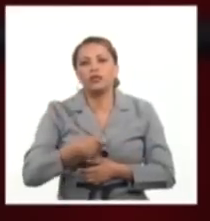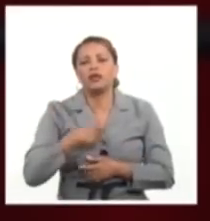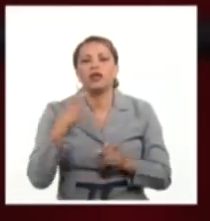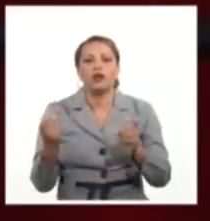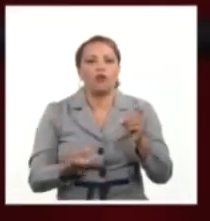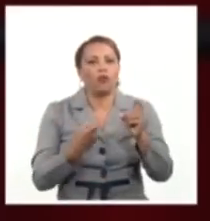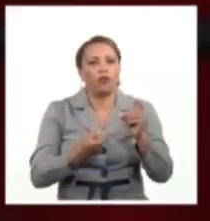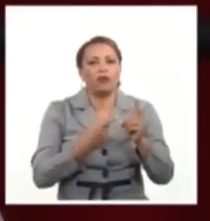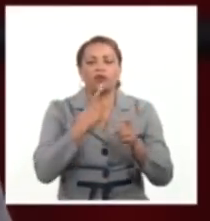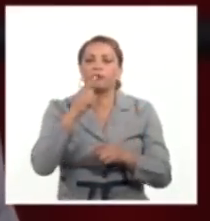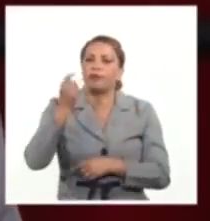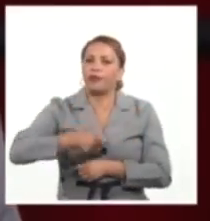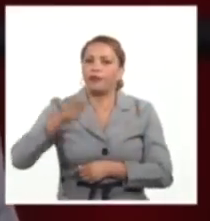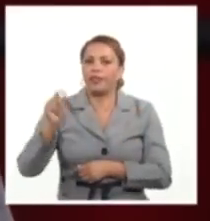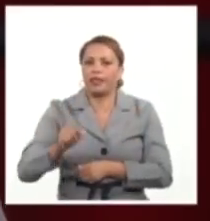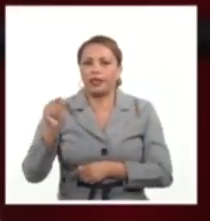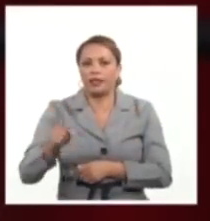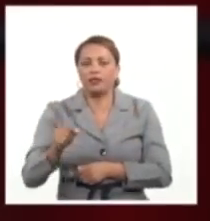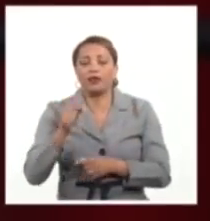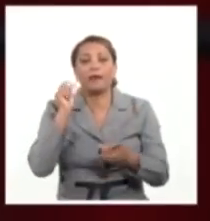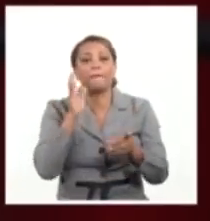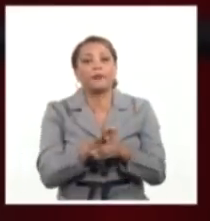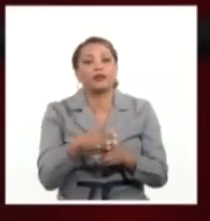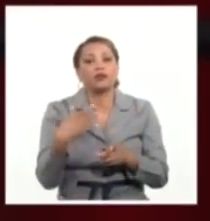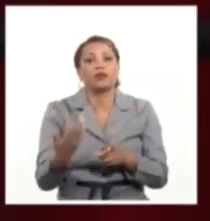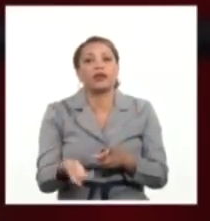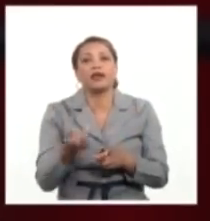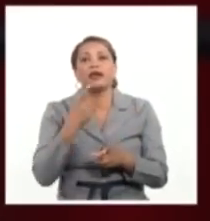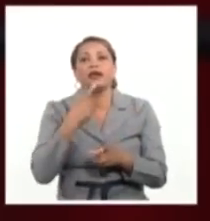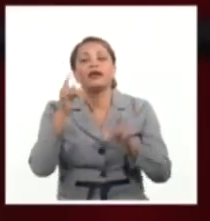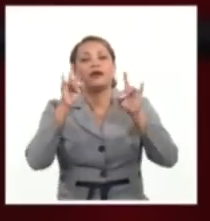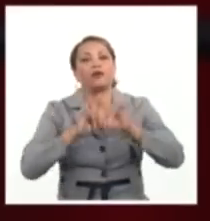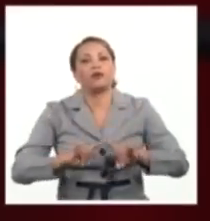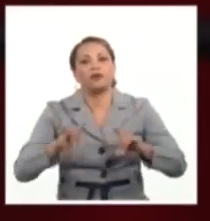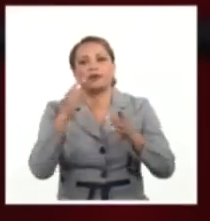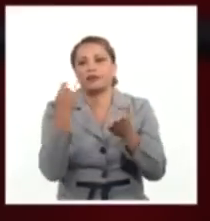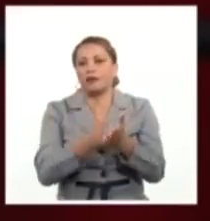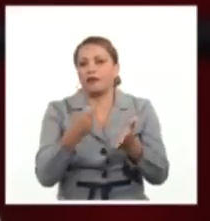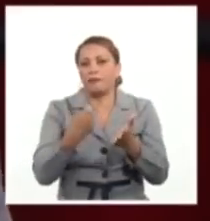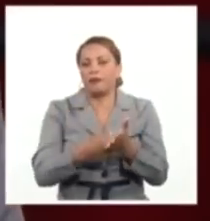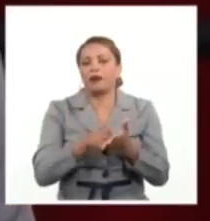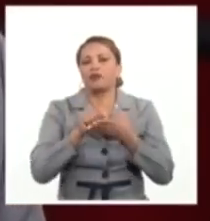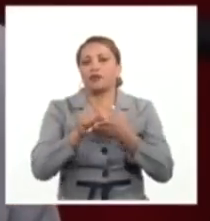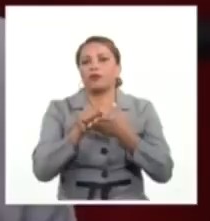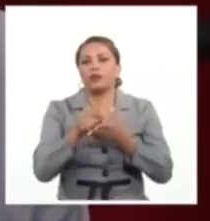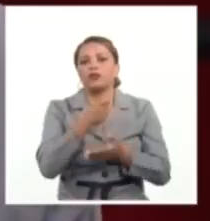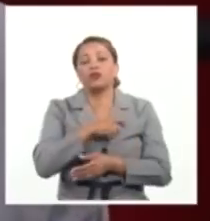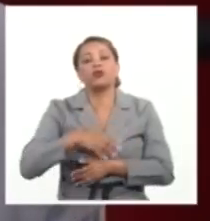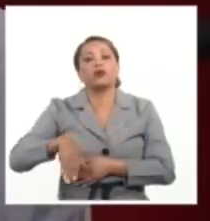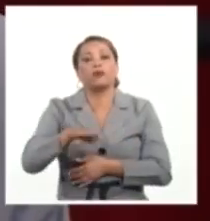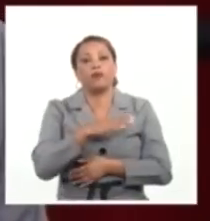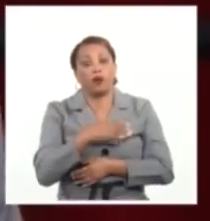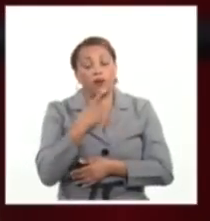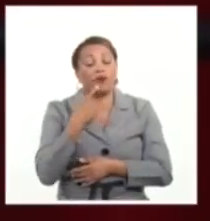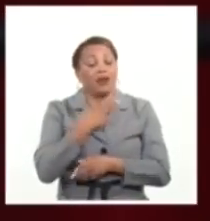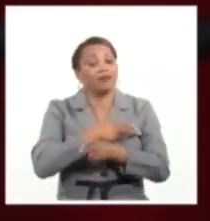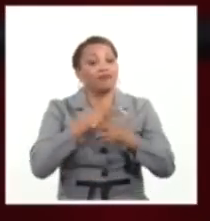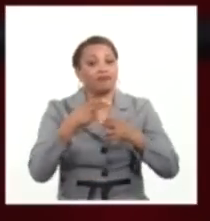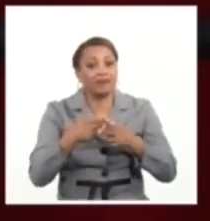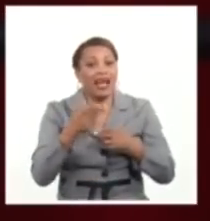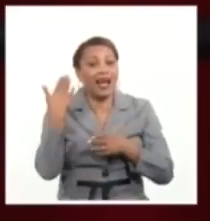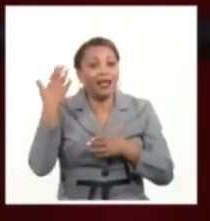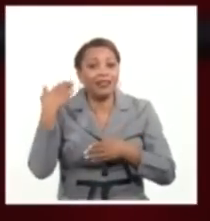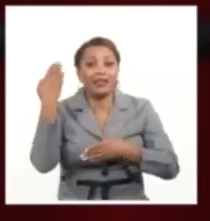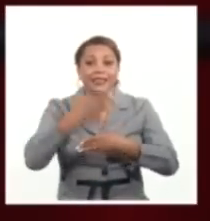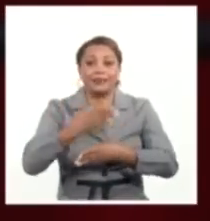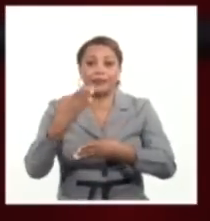tregua por derechos, que comenzó generando acceso universal y gratuito a servicios públicos que habían estado históricamente limitados